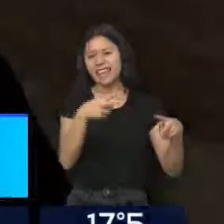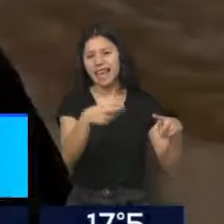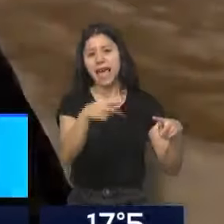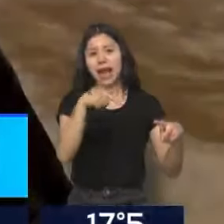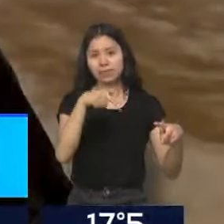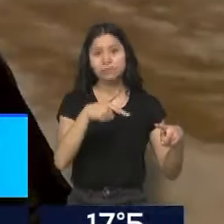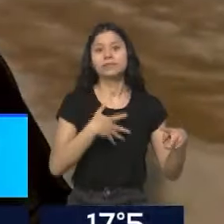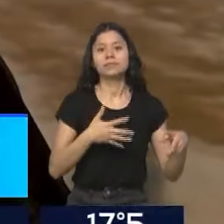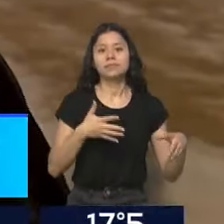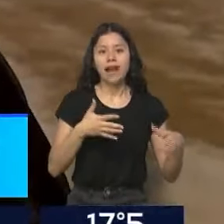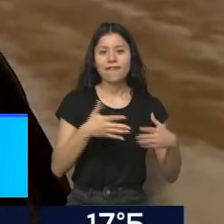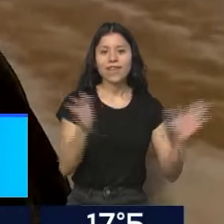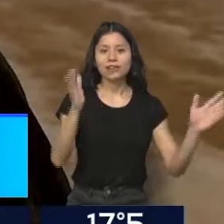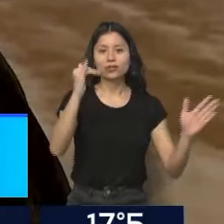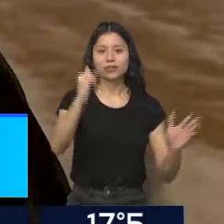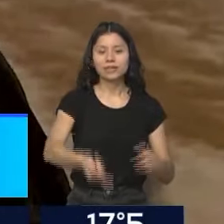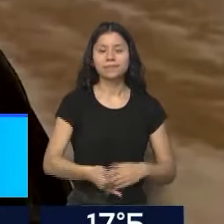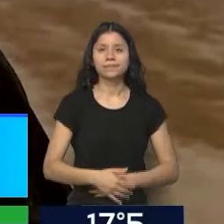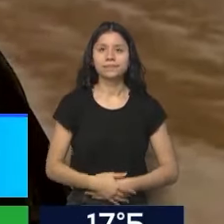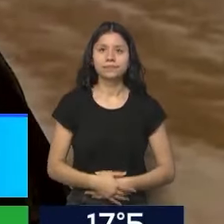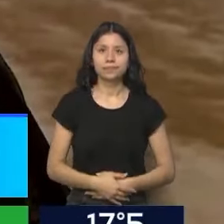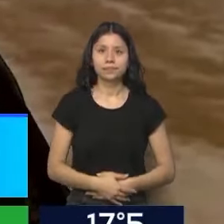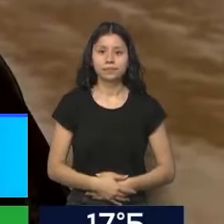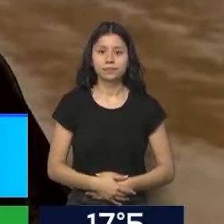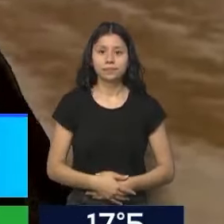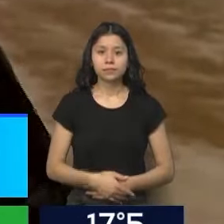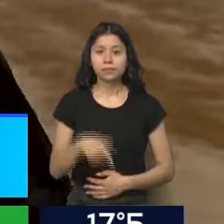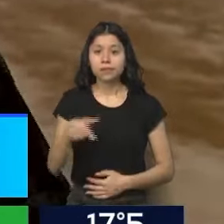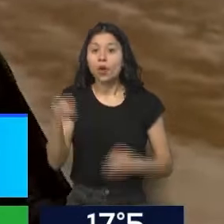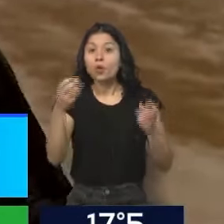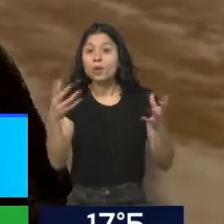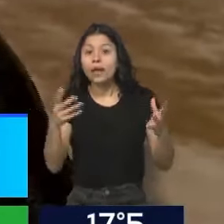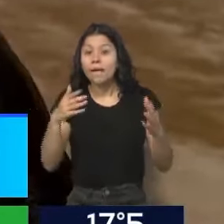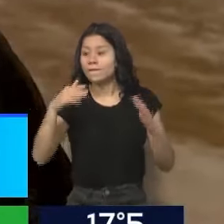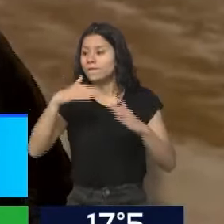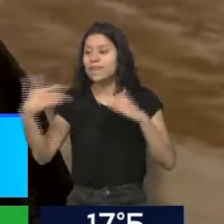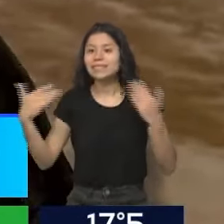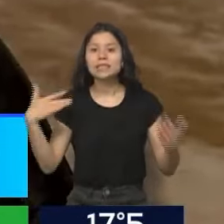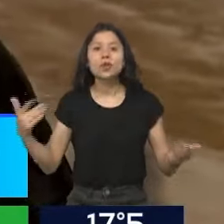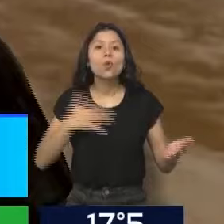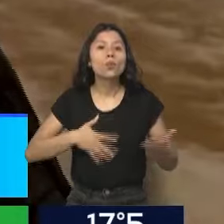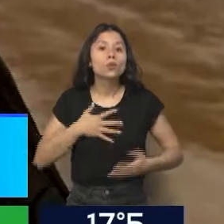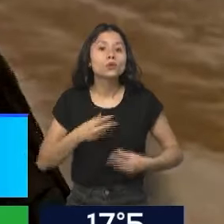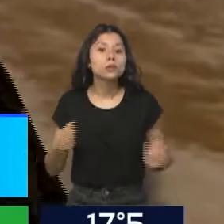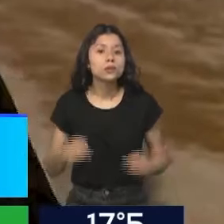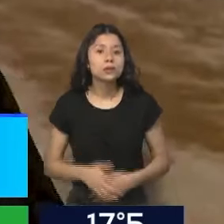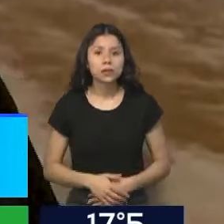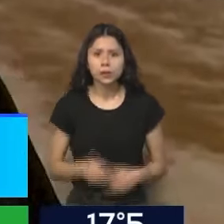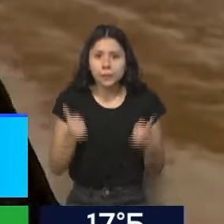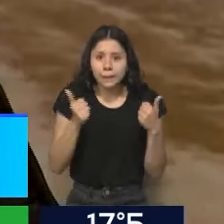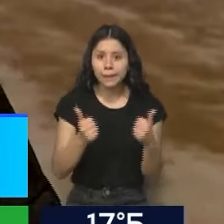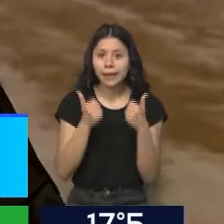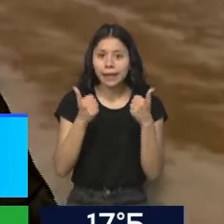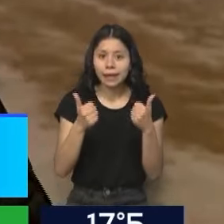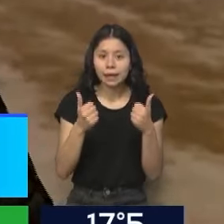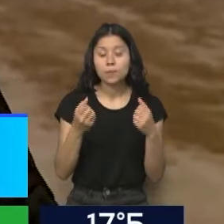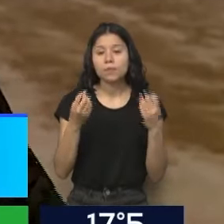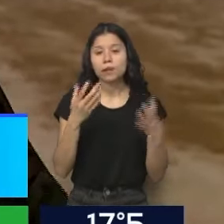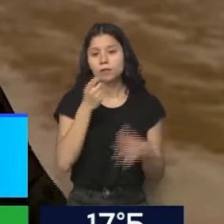¿Va llegando lo que es el final de la obra? ¿Cómo lo toman los vecinos? Y bien, bien, porque la verdad que durante la